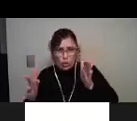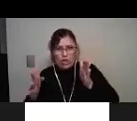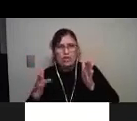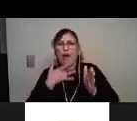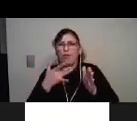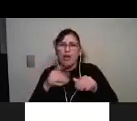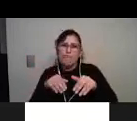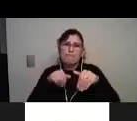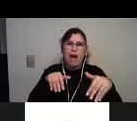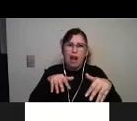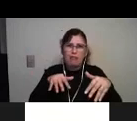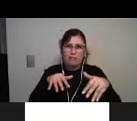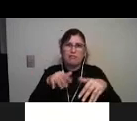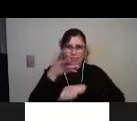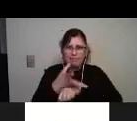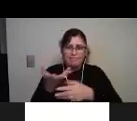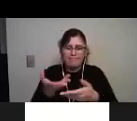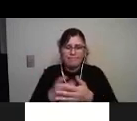parálisis, ¿ya? Y que